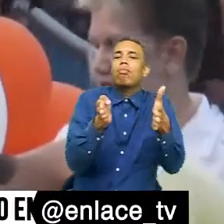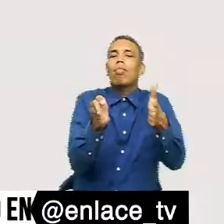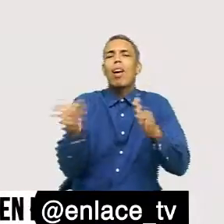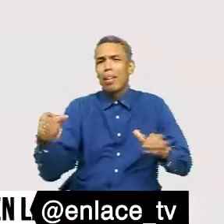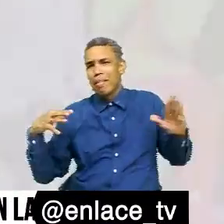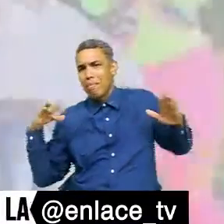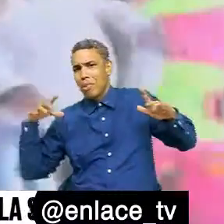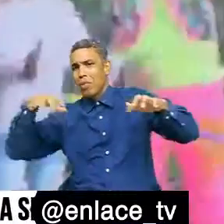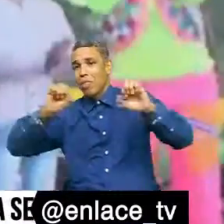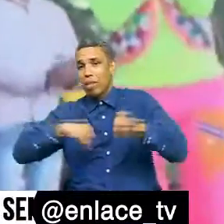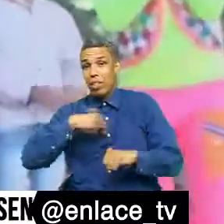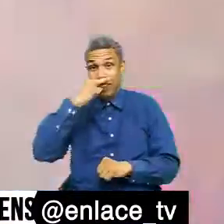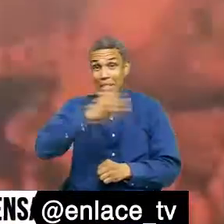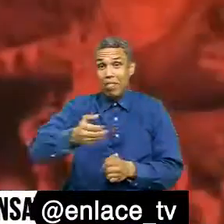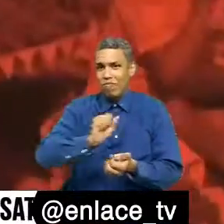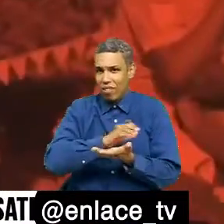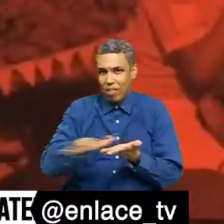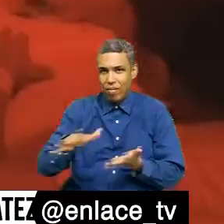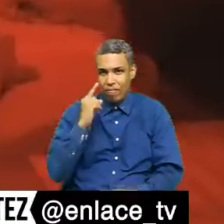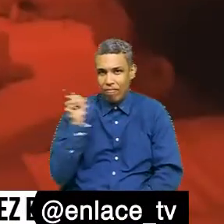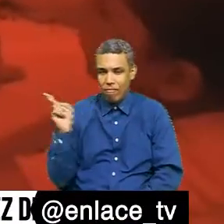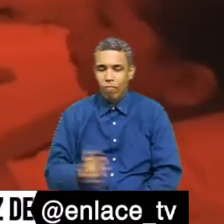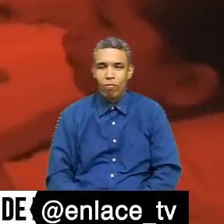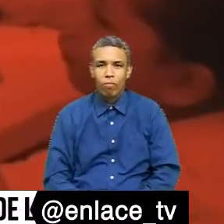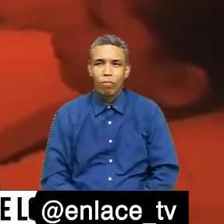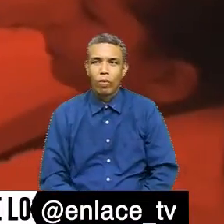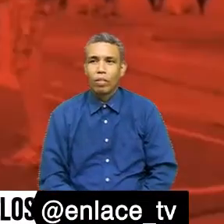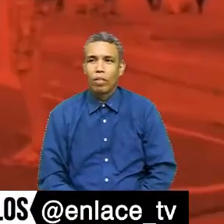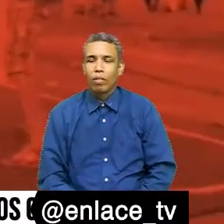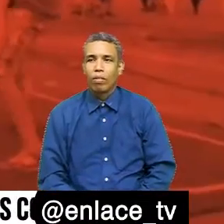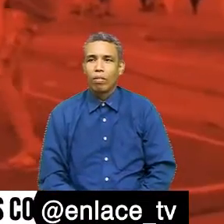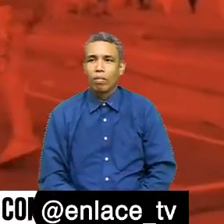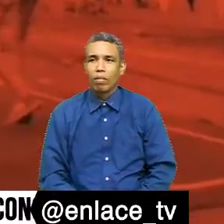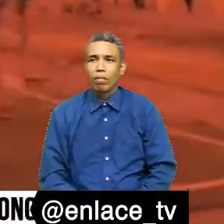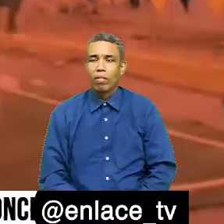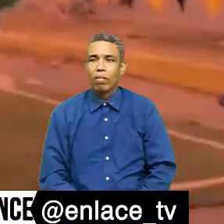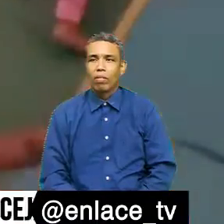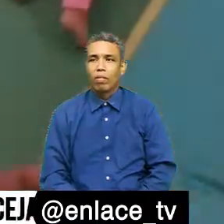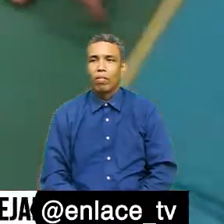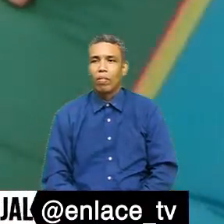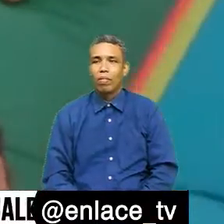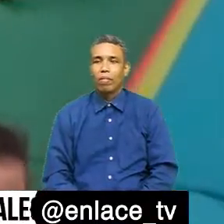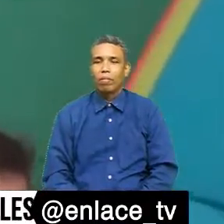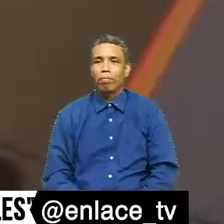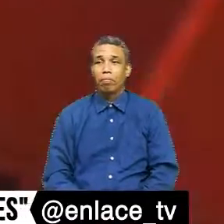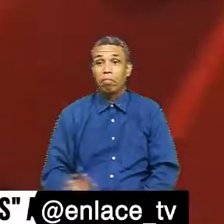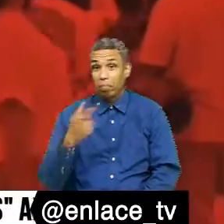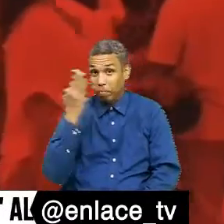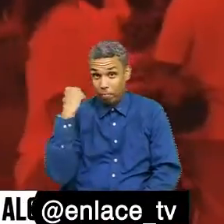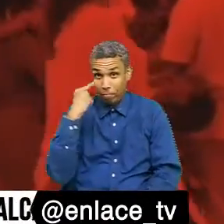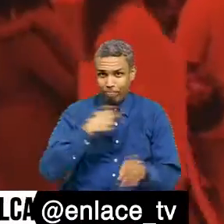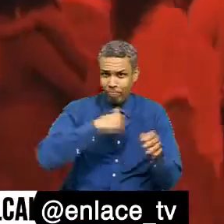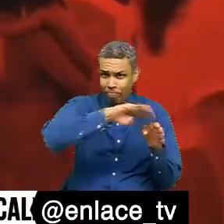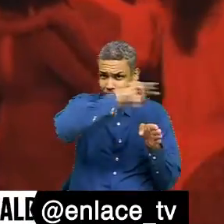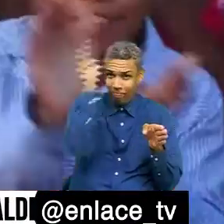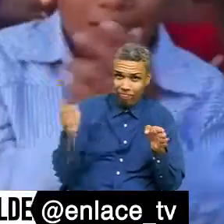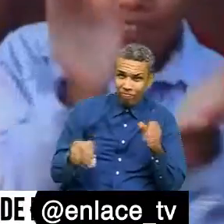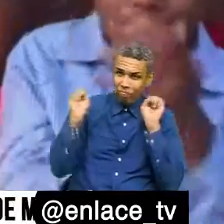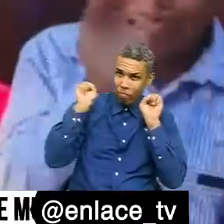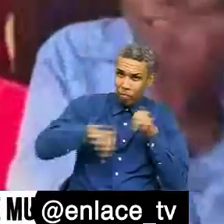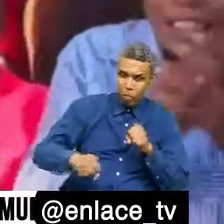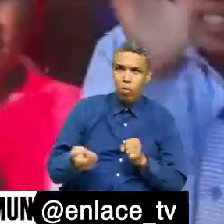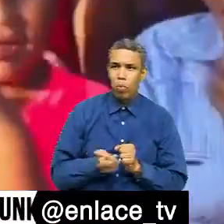ciudad. Este 30 de octubre, desde las 3 de la tarde, te esperamos en la Ruta 65 de nuestra Villa Olímpica